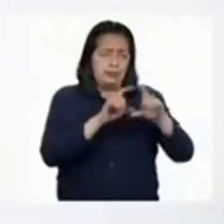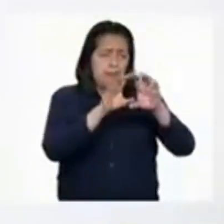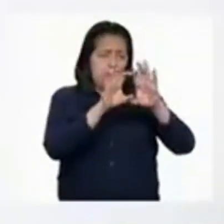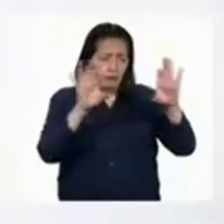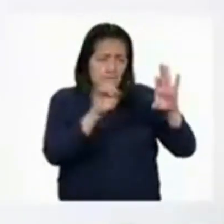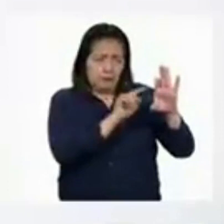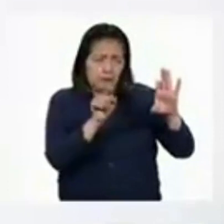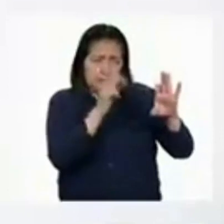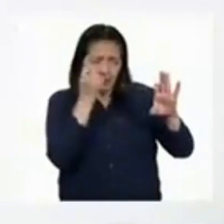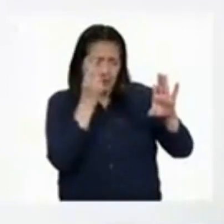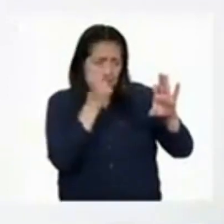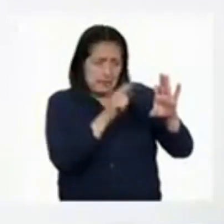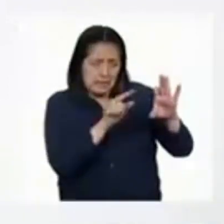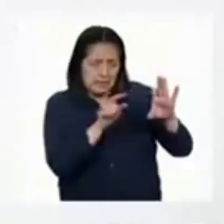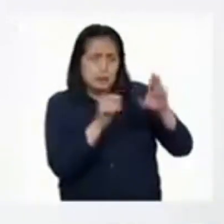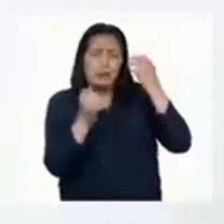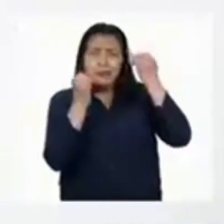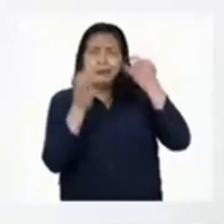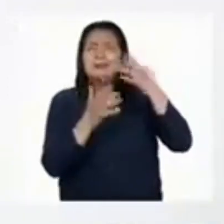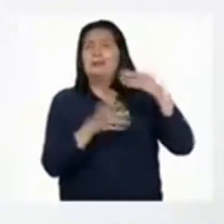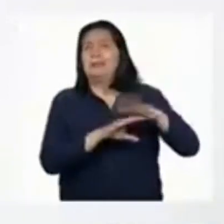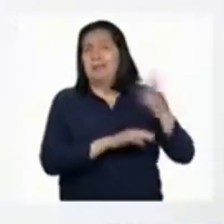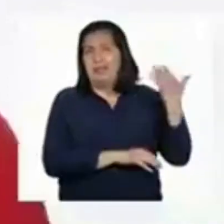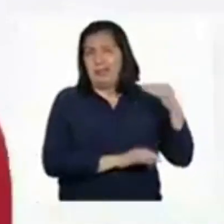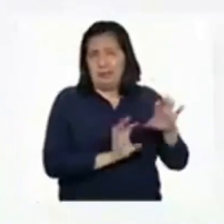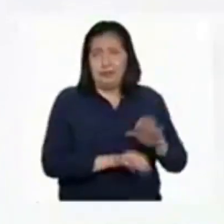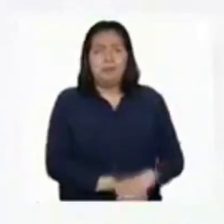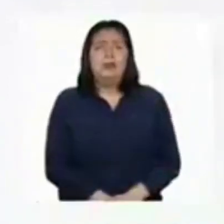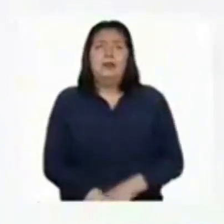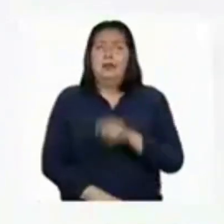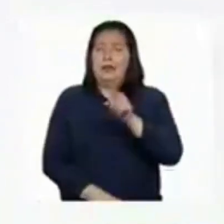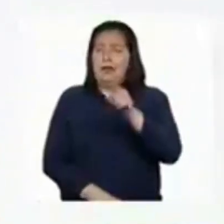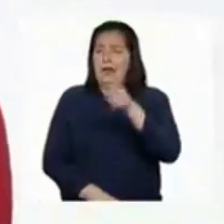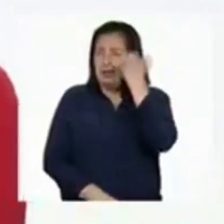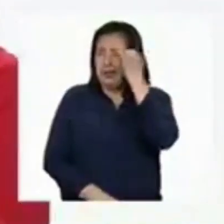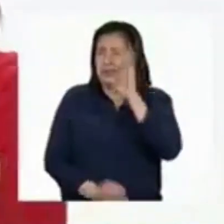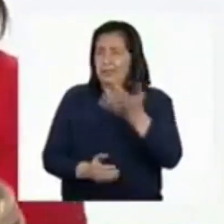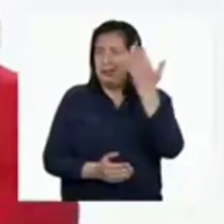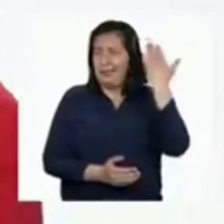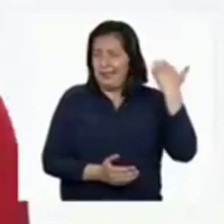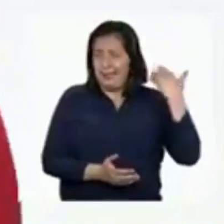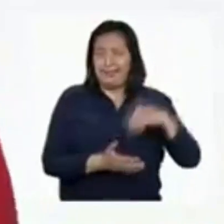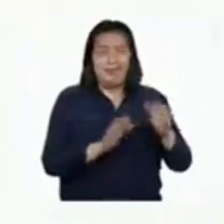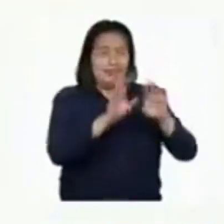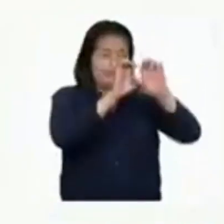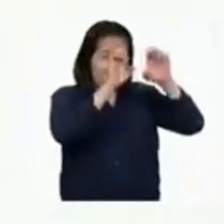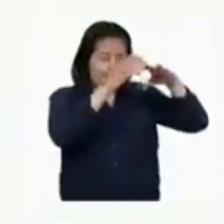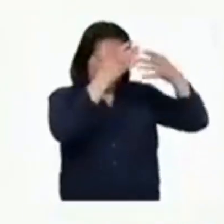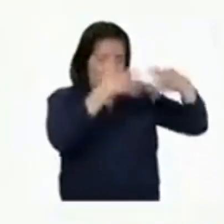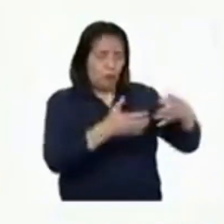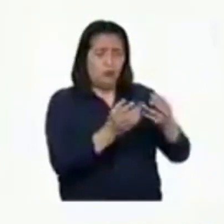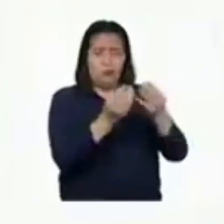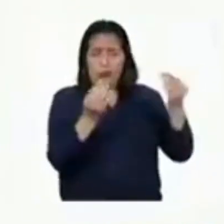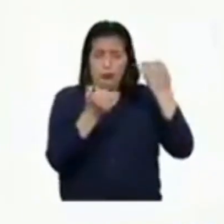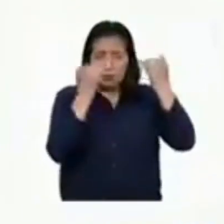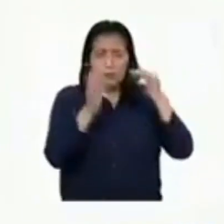con sentido a partir de las ideas que ya organizaste. Son esas ideas que colocamos en nuestra estructura. Si son